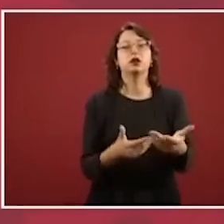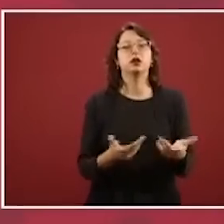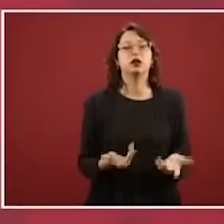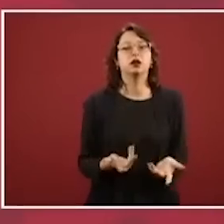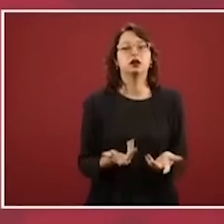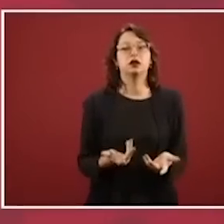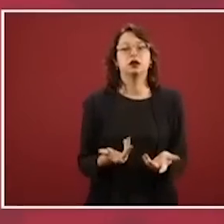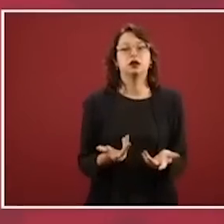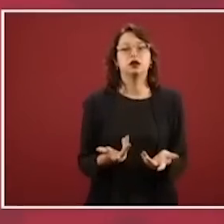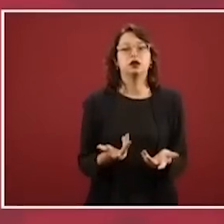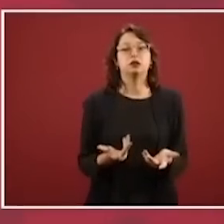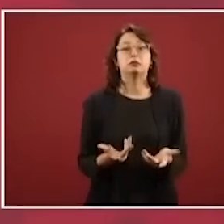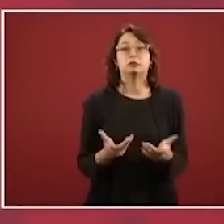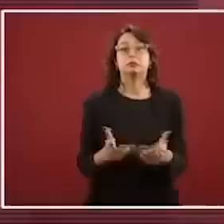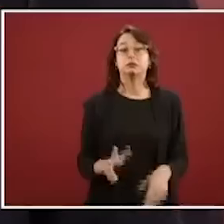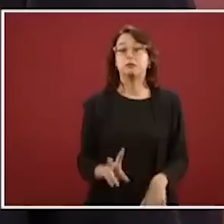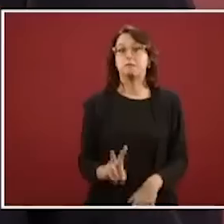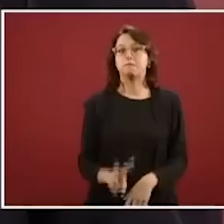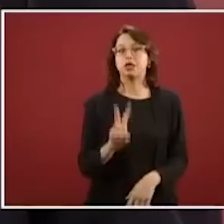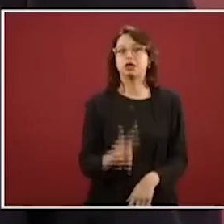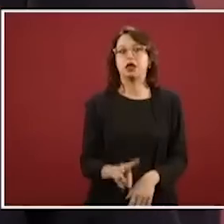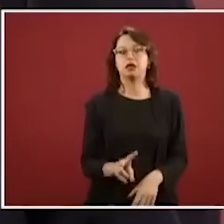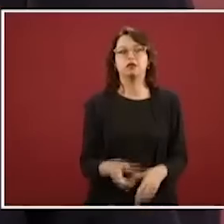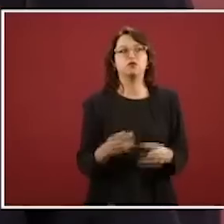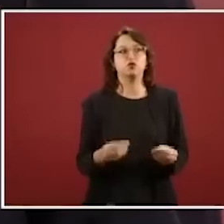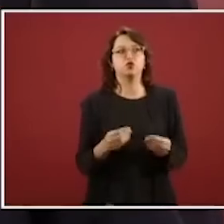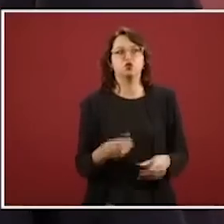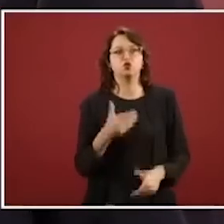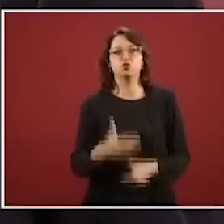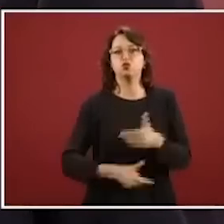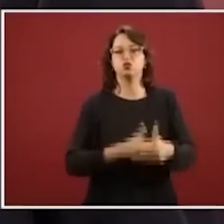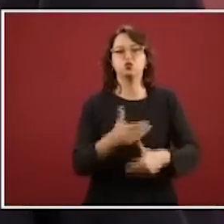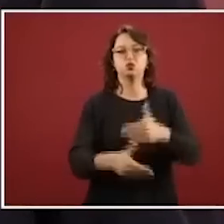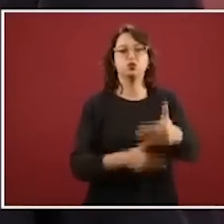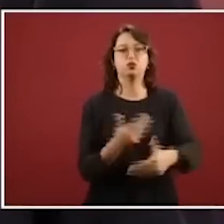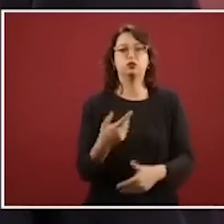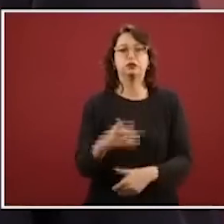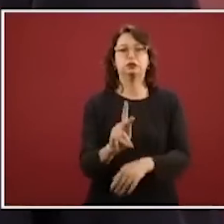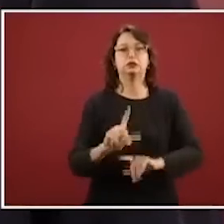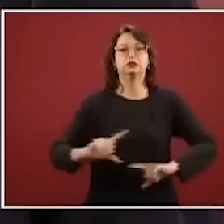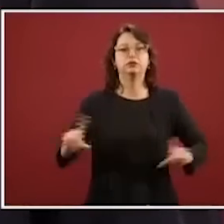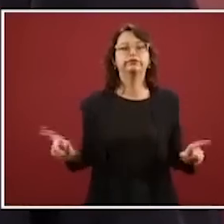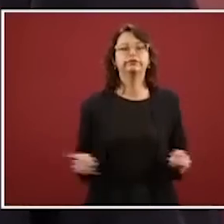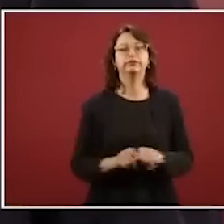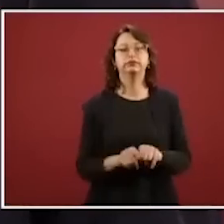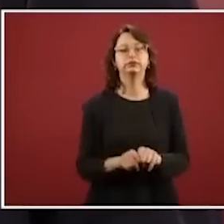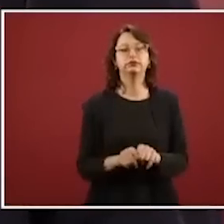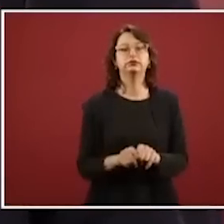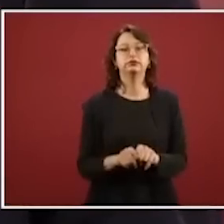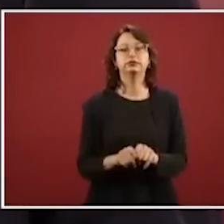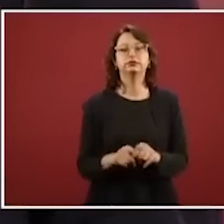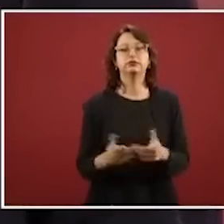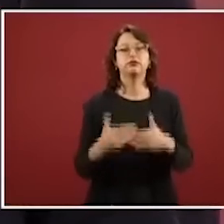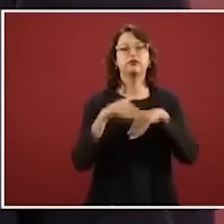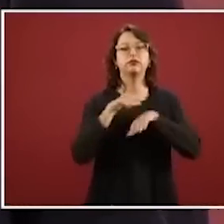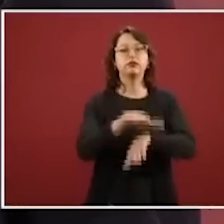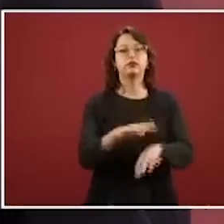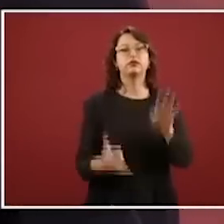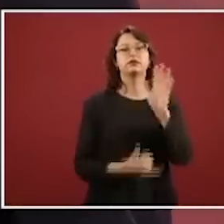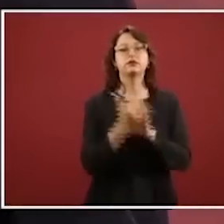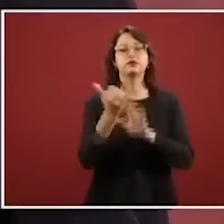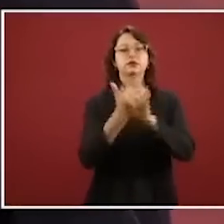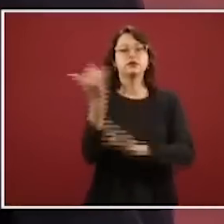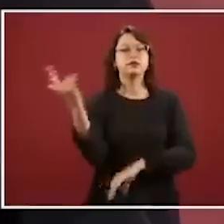es bastante el avance, además que lo vamos a resumir, sobre la construcción